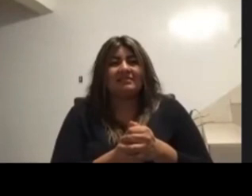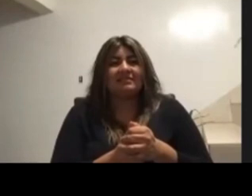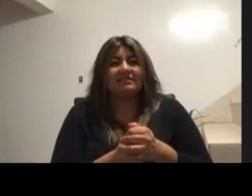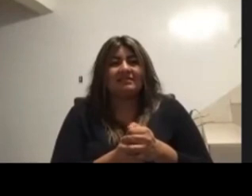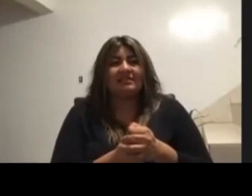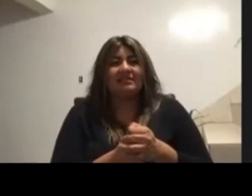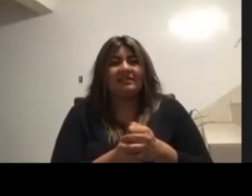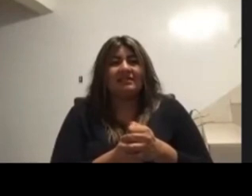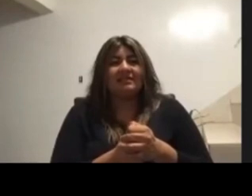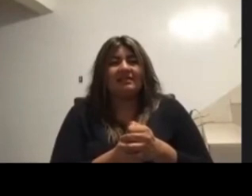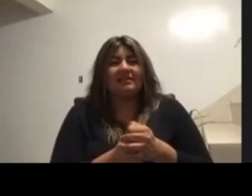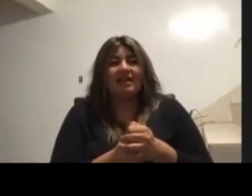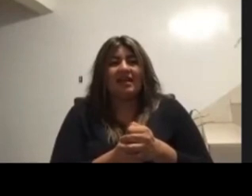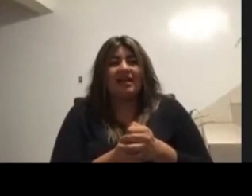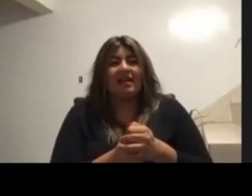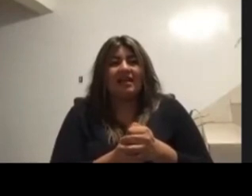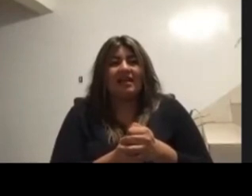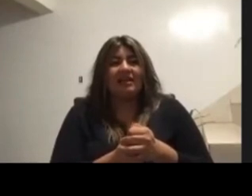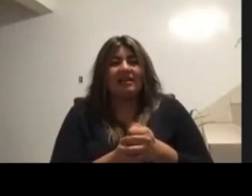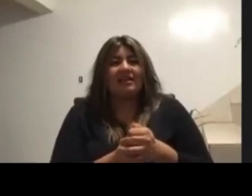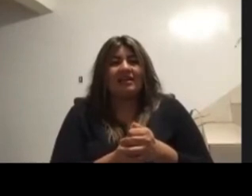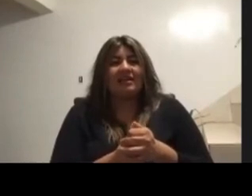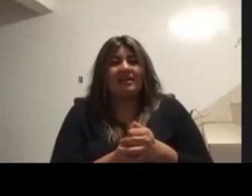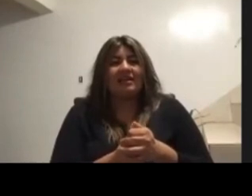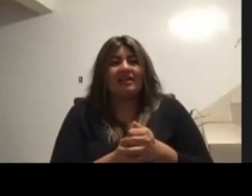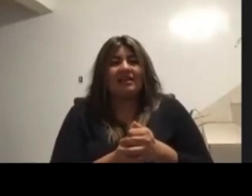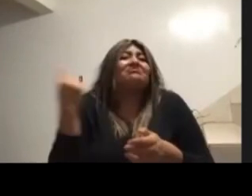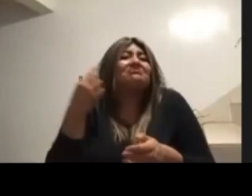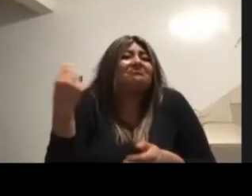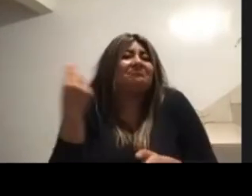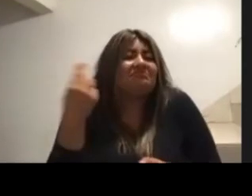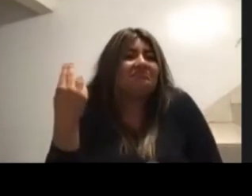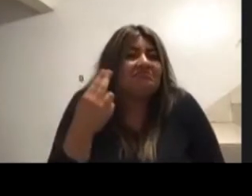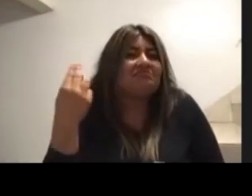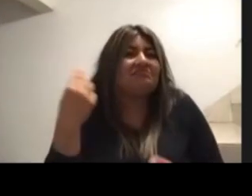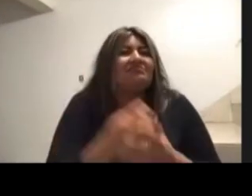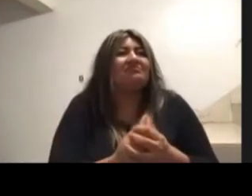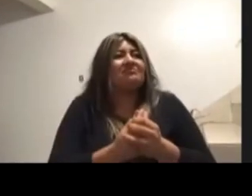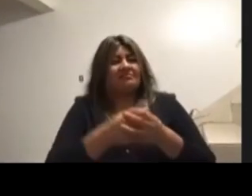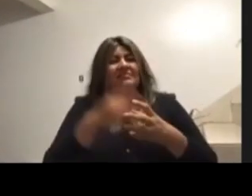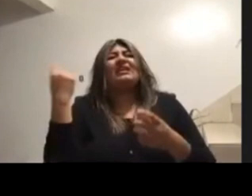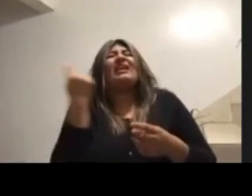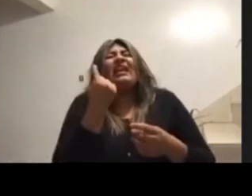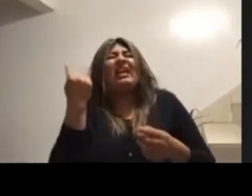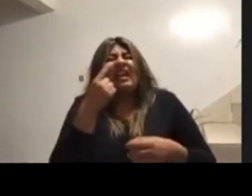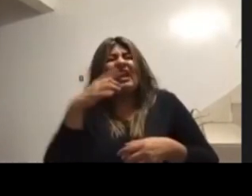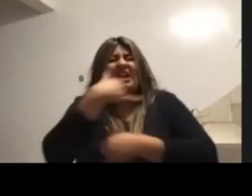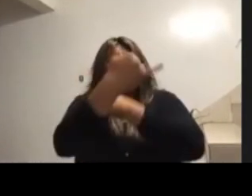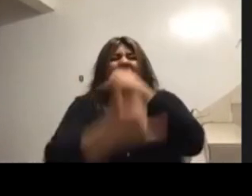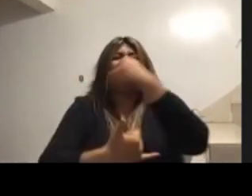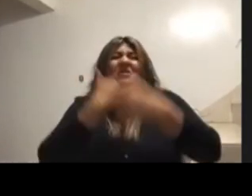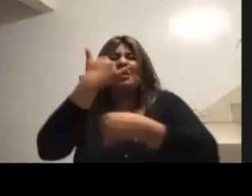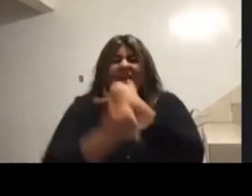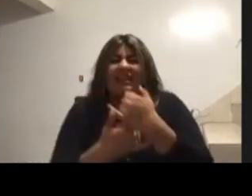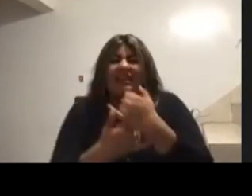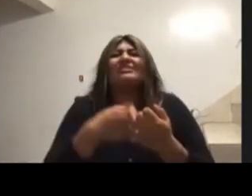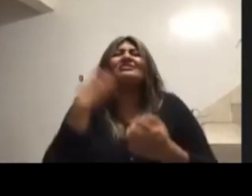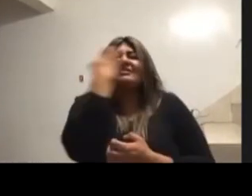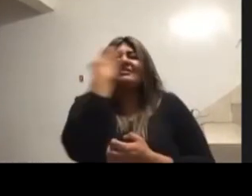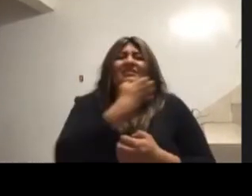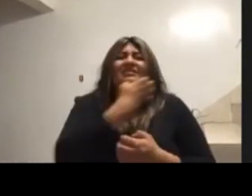¿qué estrategias debe tener la escuela y debe tener el docente para hacer de la diversidad un